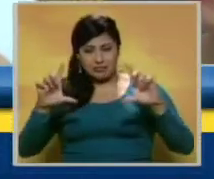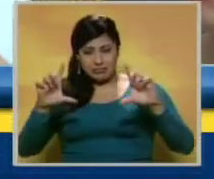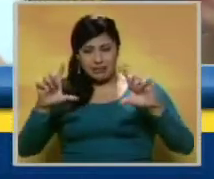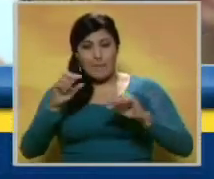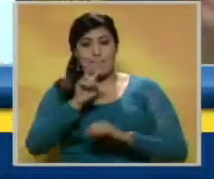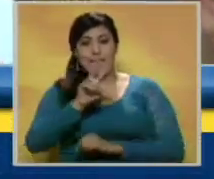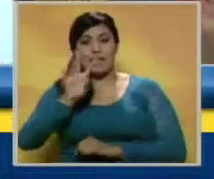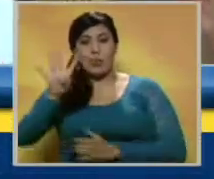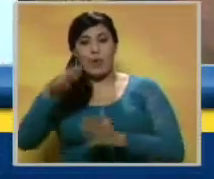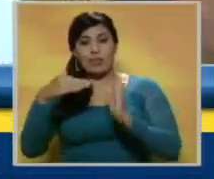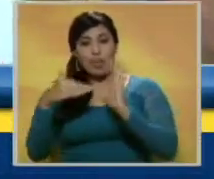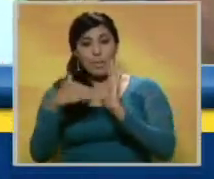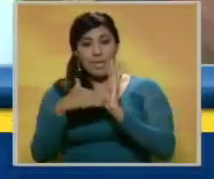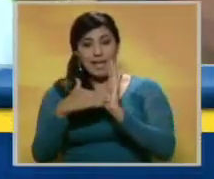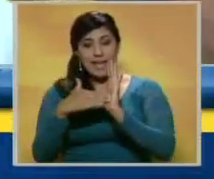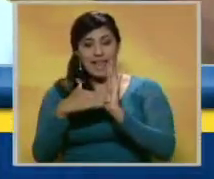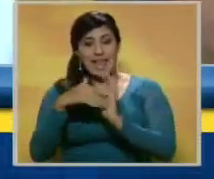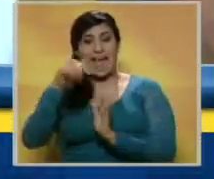mil bolívares.